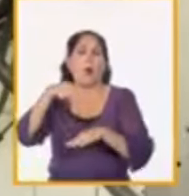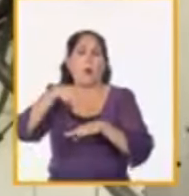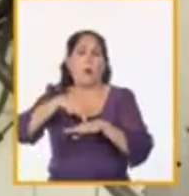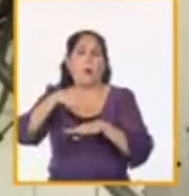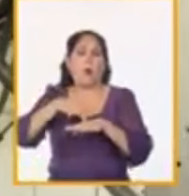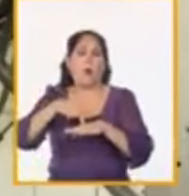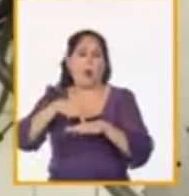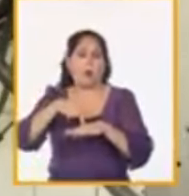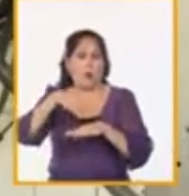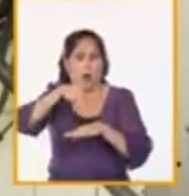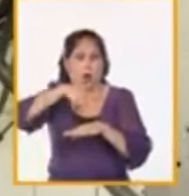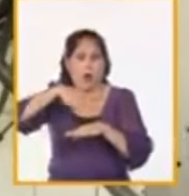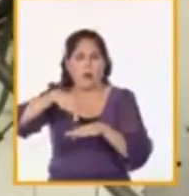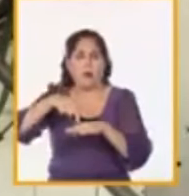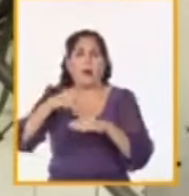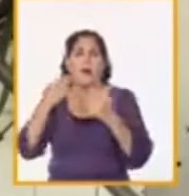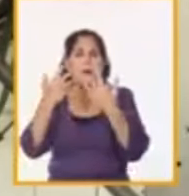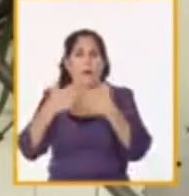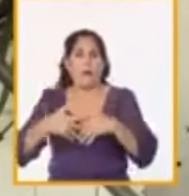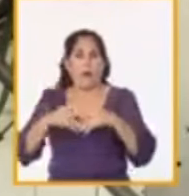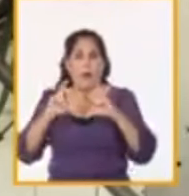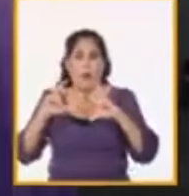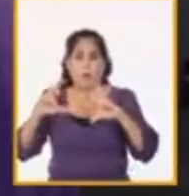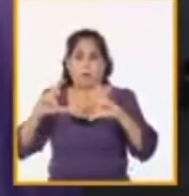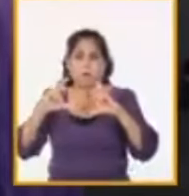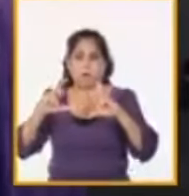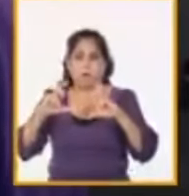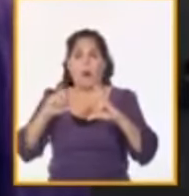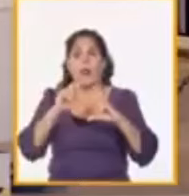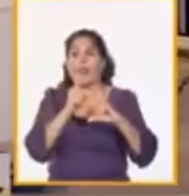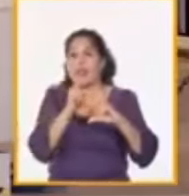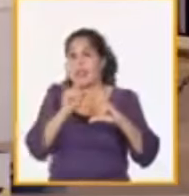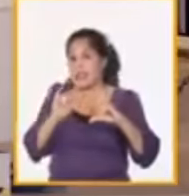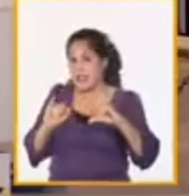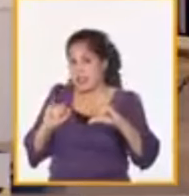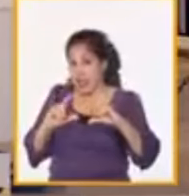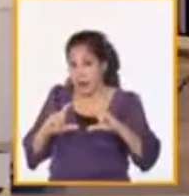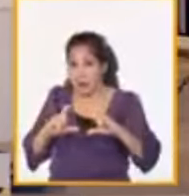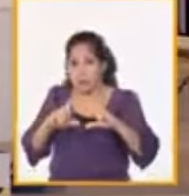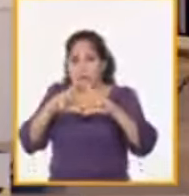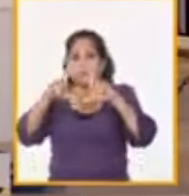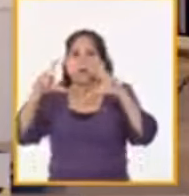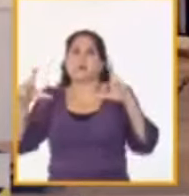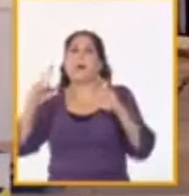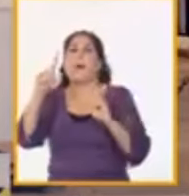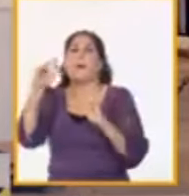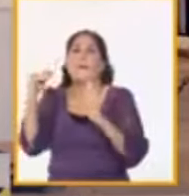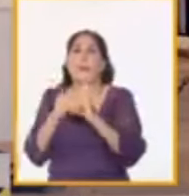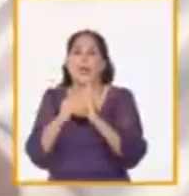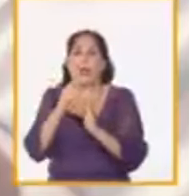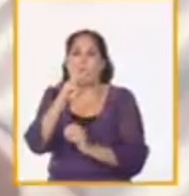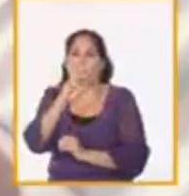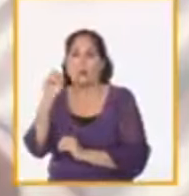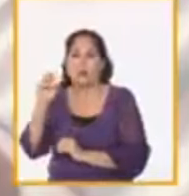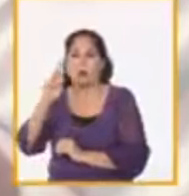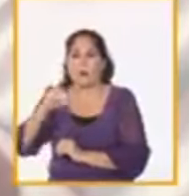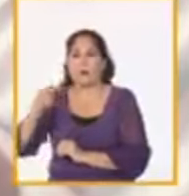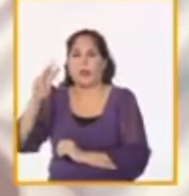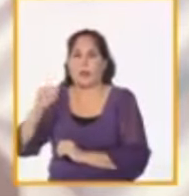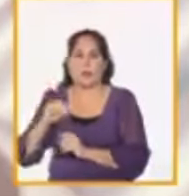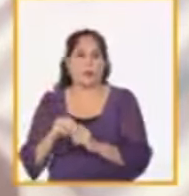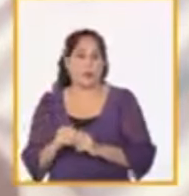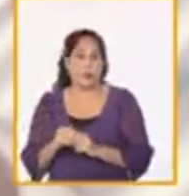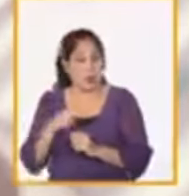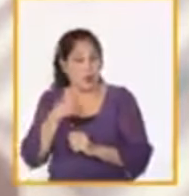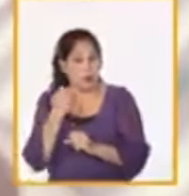líneas fabrican tuberías con diámetros desde 16 hasta 1200 milímetros. Trabajamos